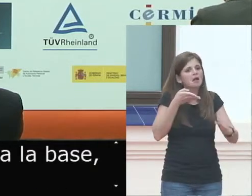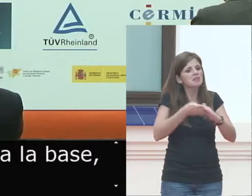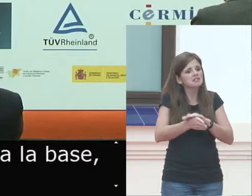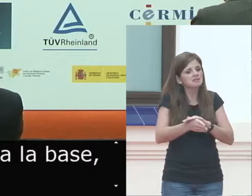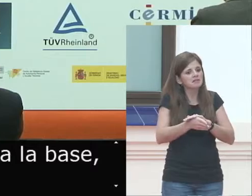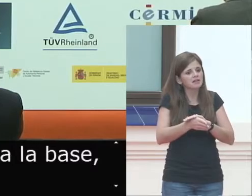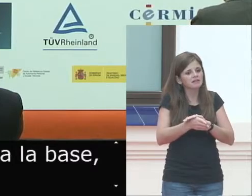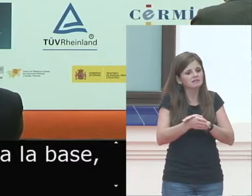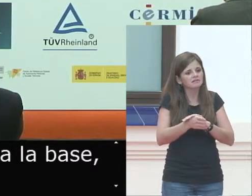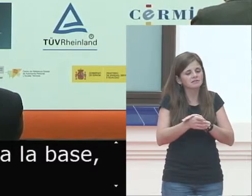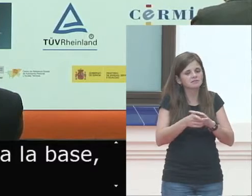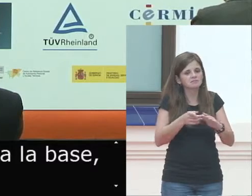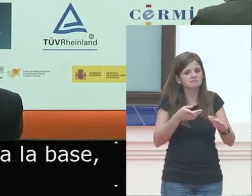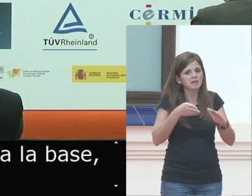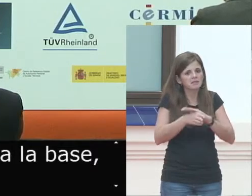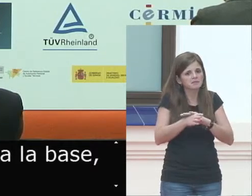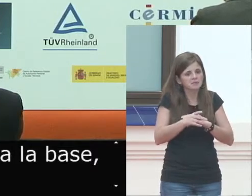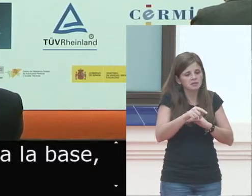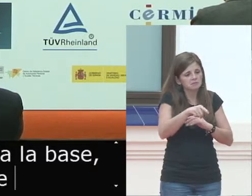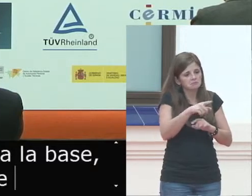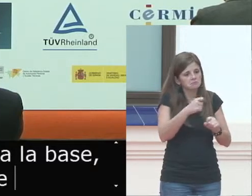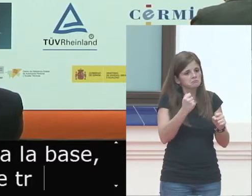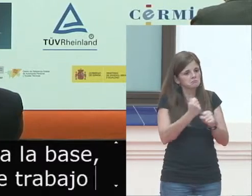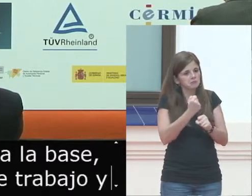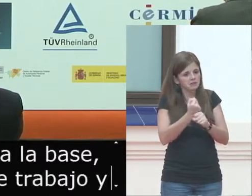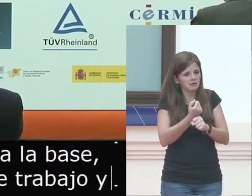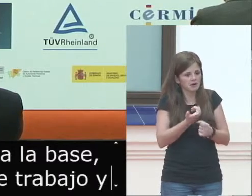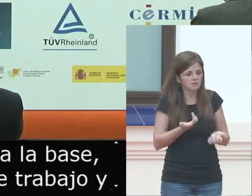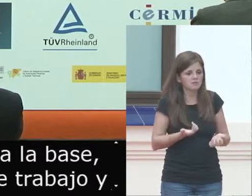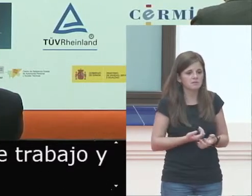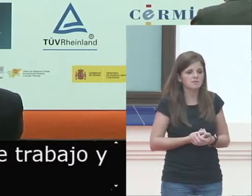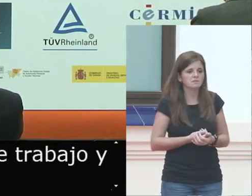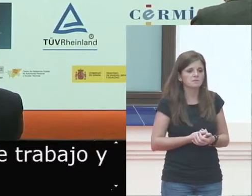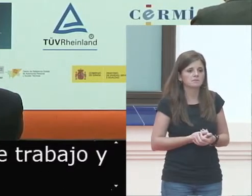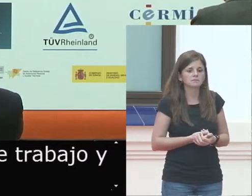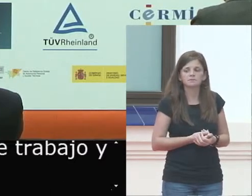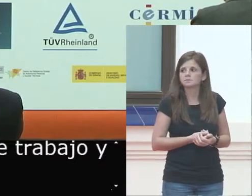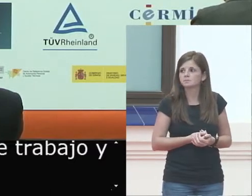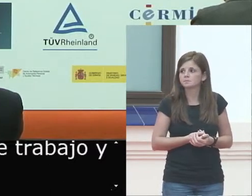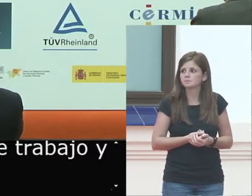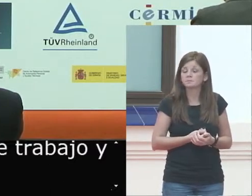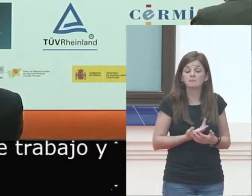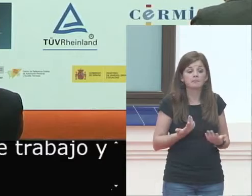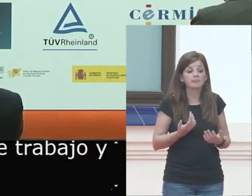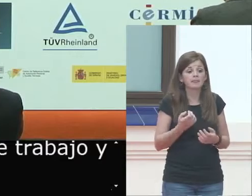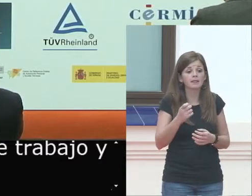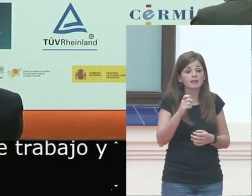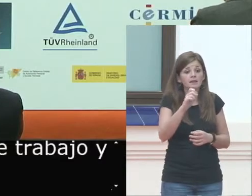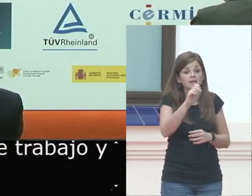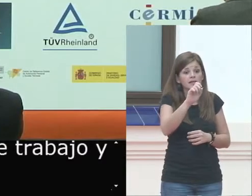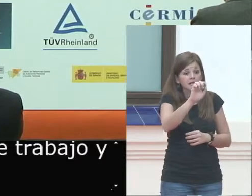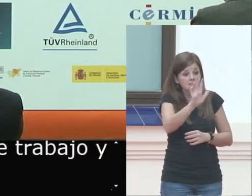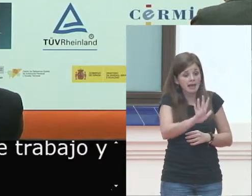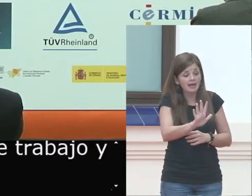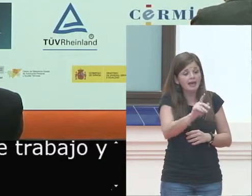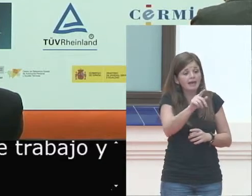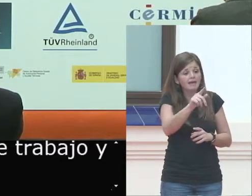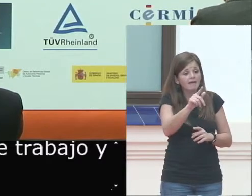accesible en términos de trabajo y cognitivo. Las imágenes y los